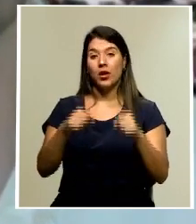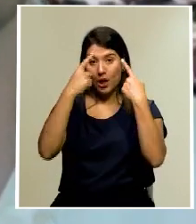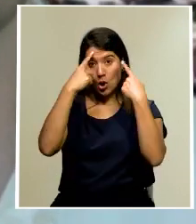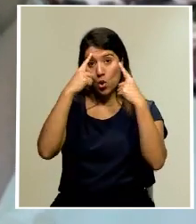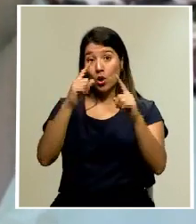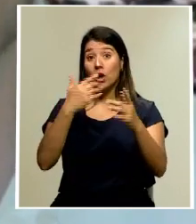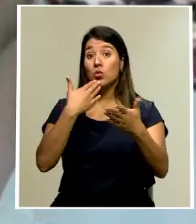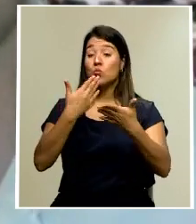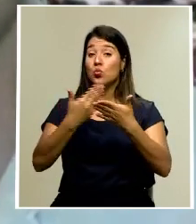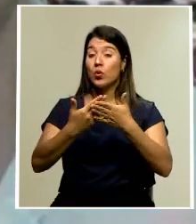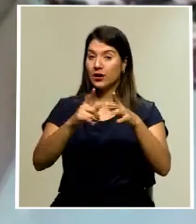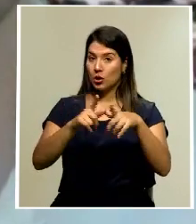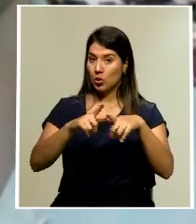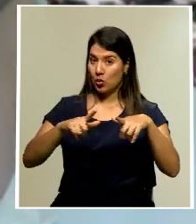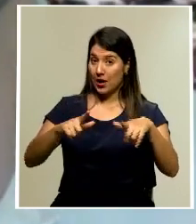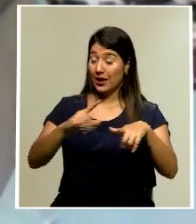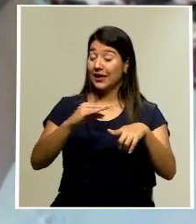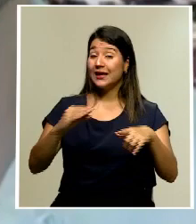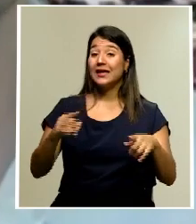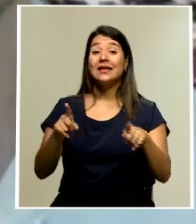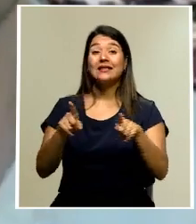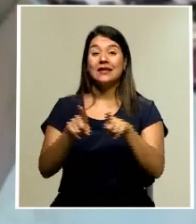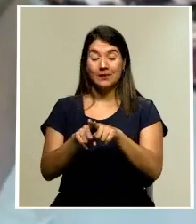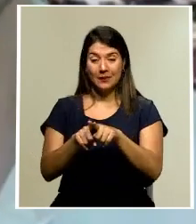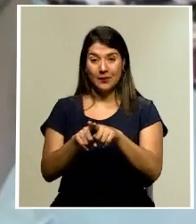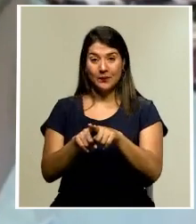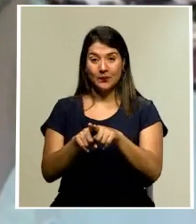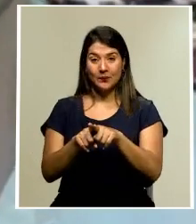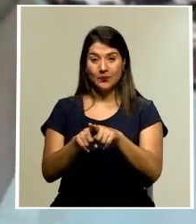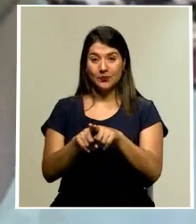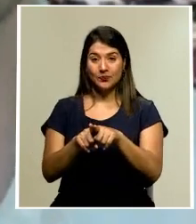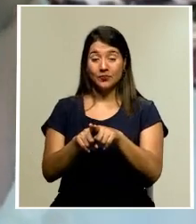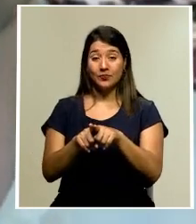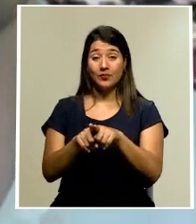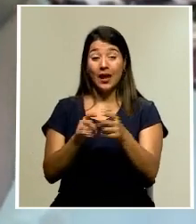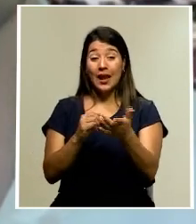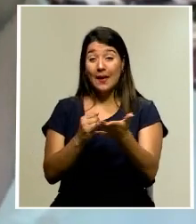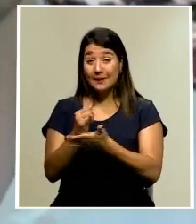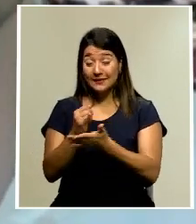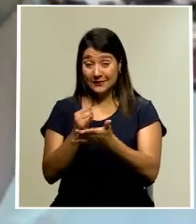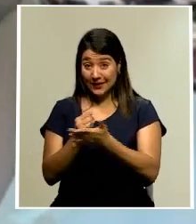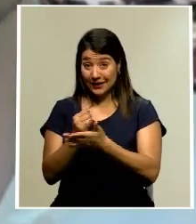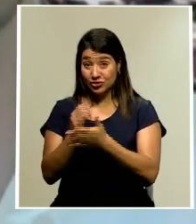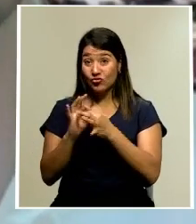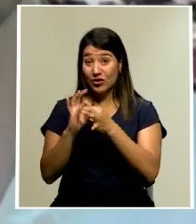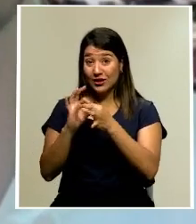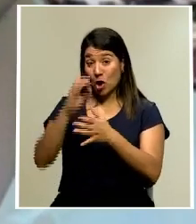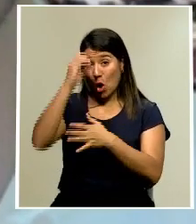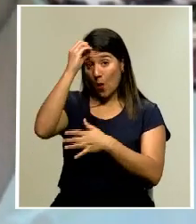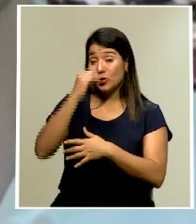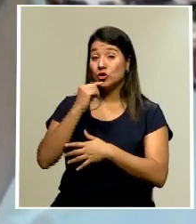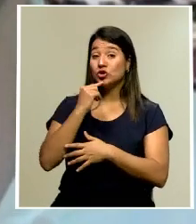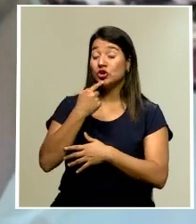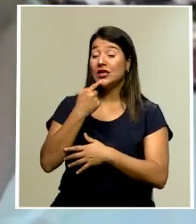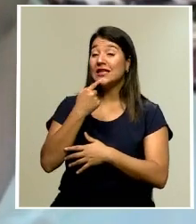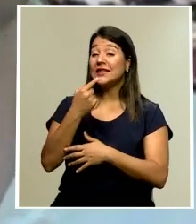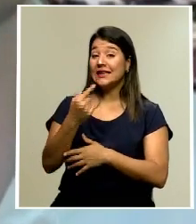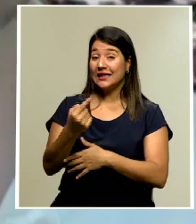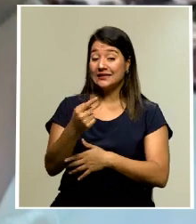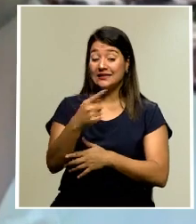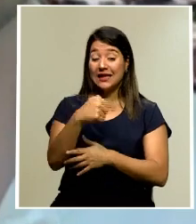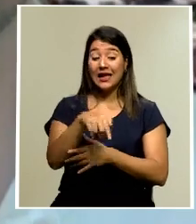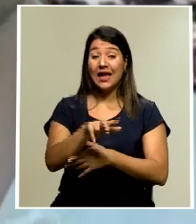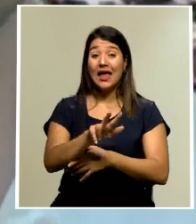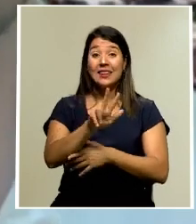buena posición, además de que los estudios de opinión serios, Ernesto, están apuntando que casi 1 de cada